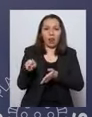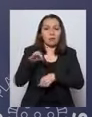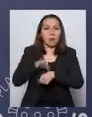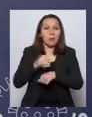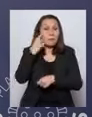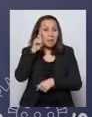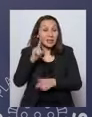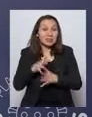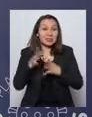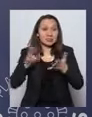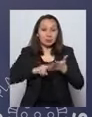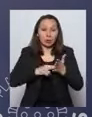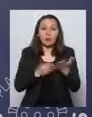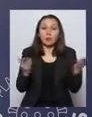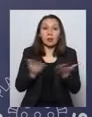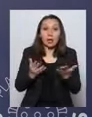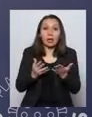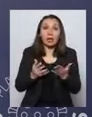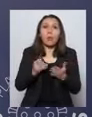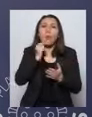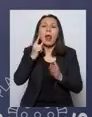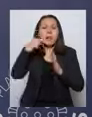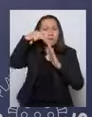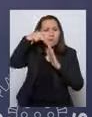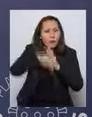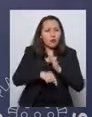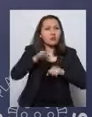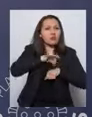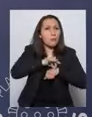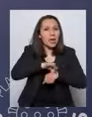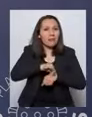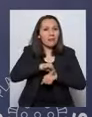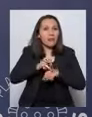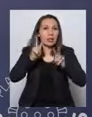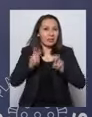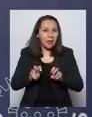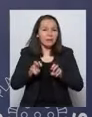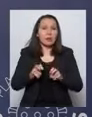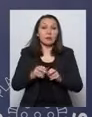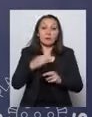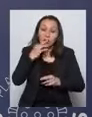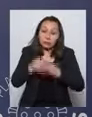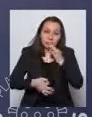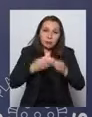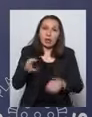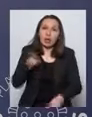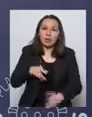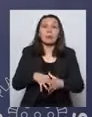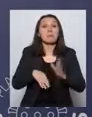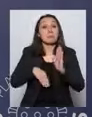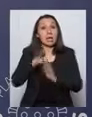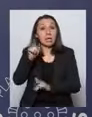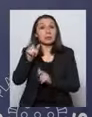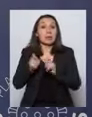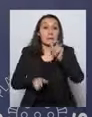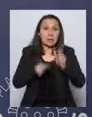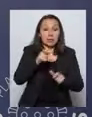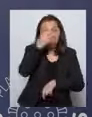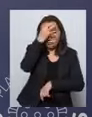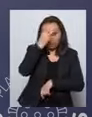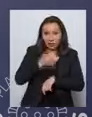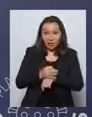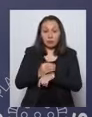el gran problema que tenemos es los especialistas como se ha mencionado hasta el cansancio la gran mayoría de los pacientes